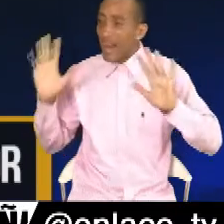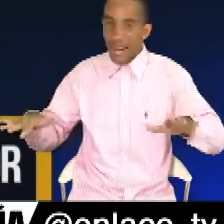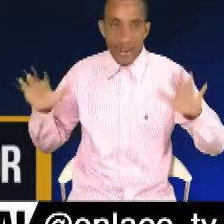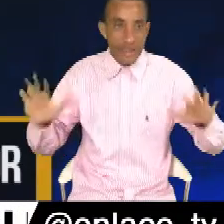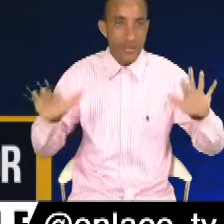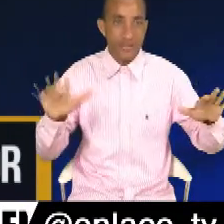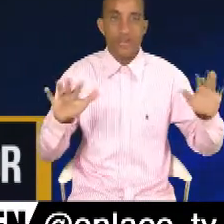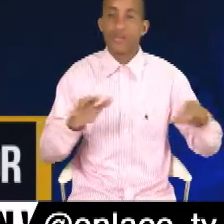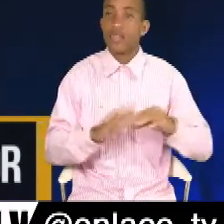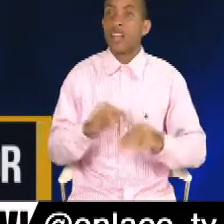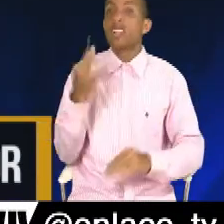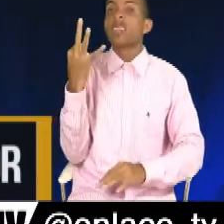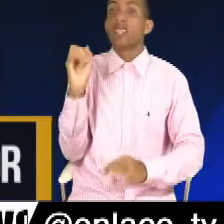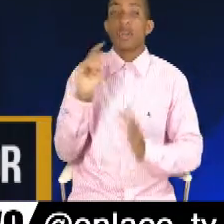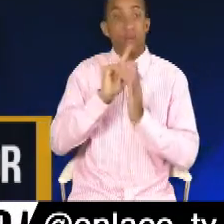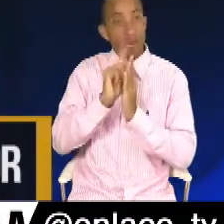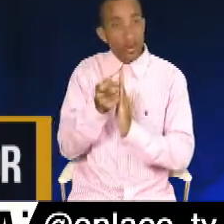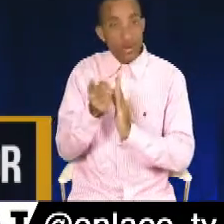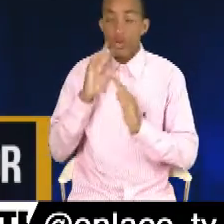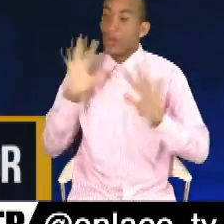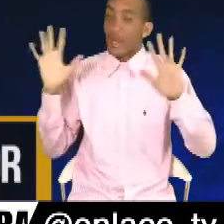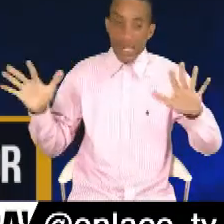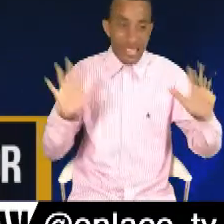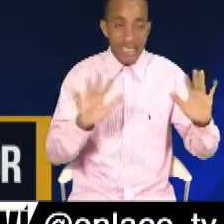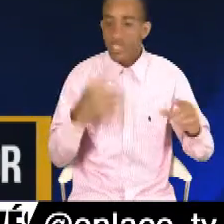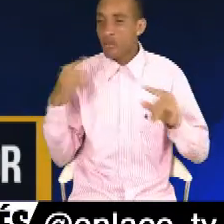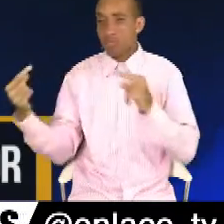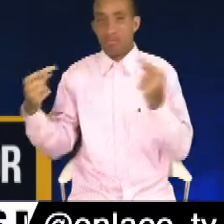menos por media hora.